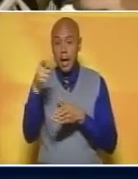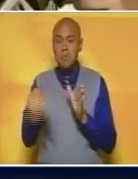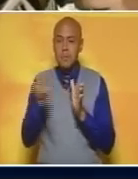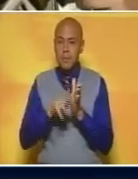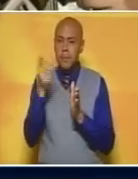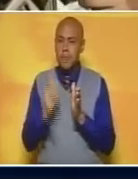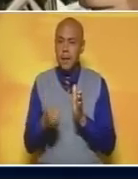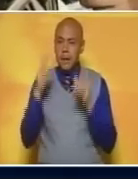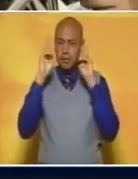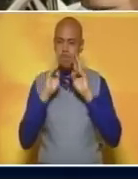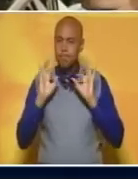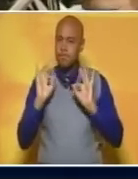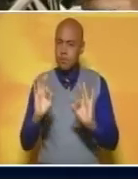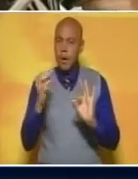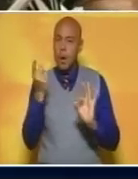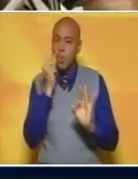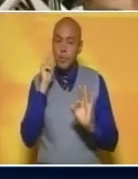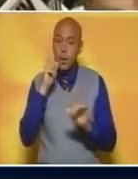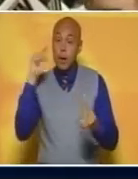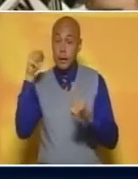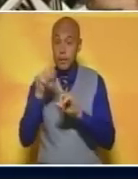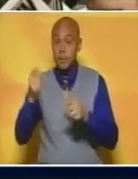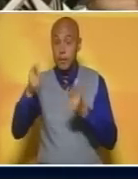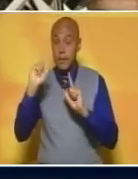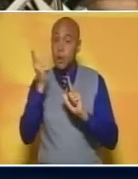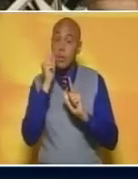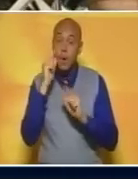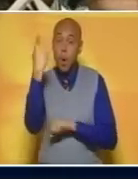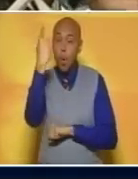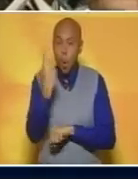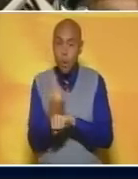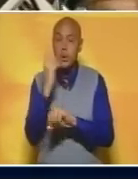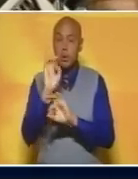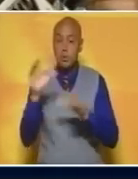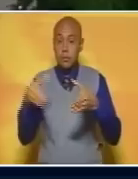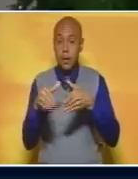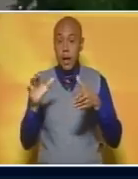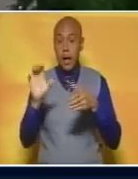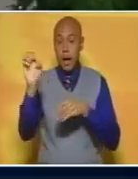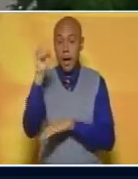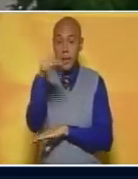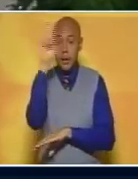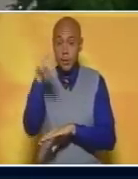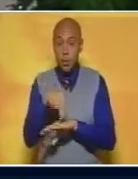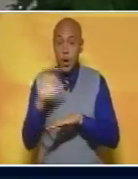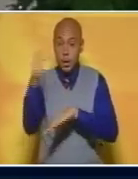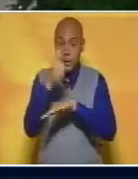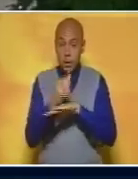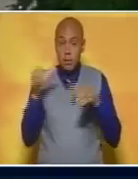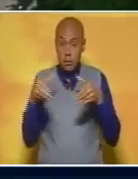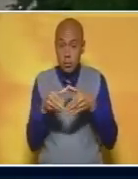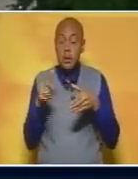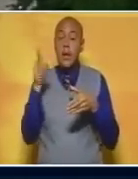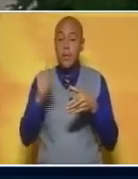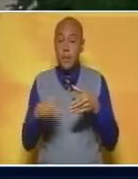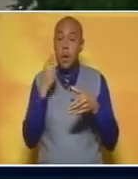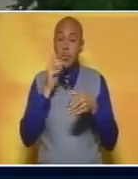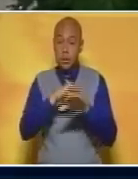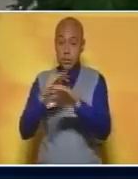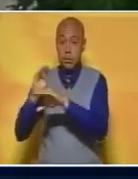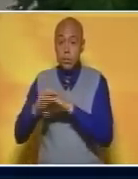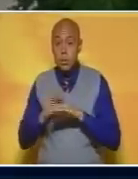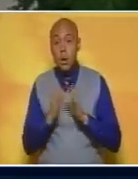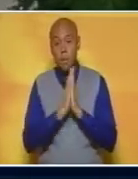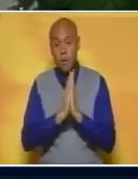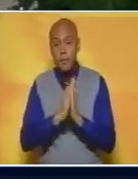realizarse de una manera transparente, con el objetivo de que haya una sola directiva del Poder Legislativo. Asimismo, instó a las autoridades correspondientes